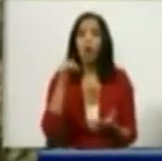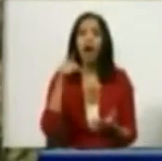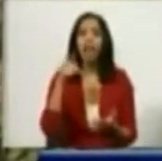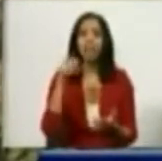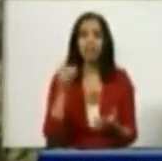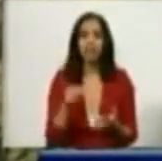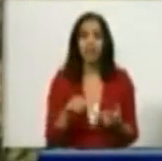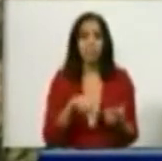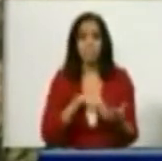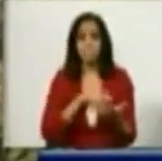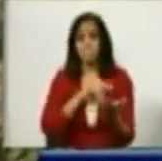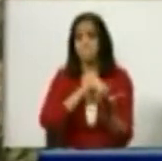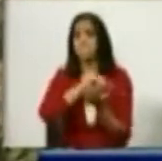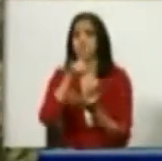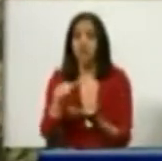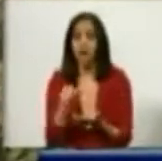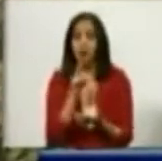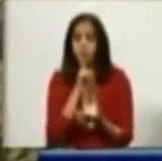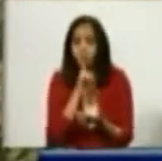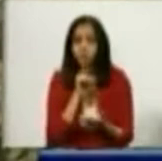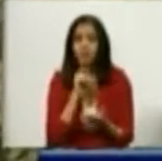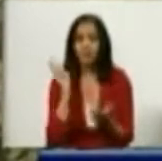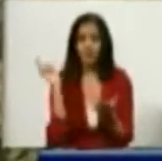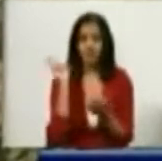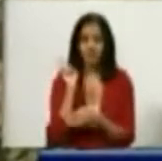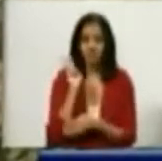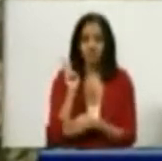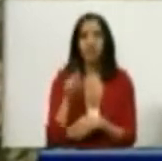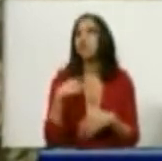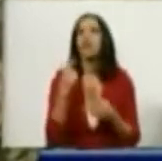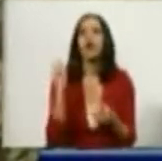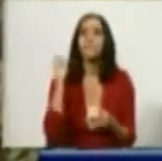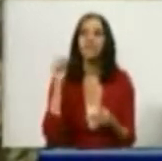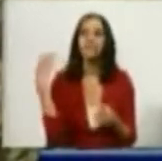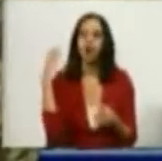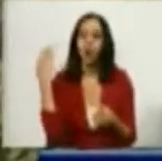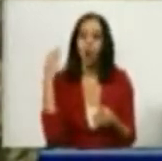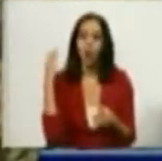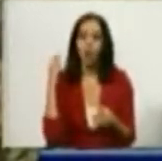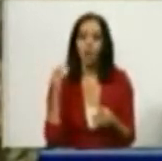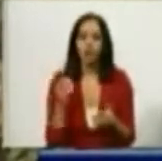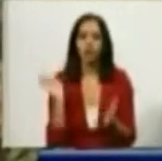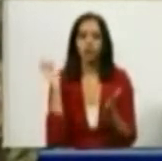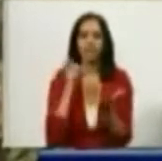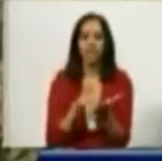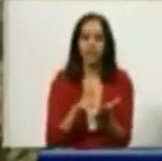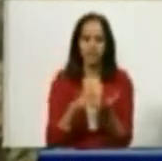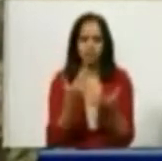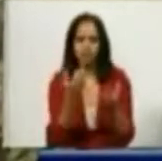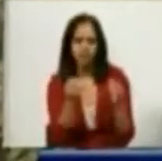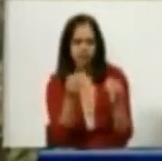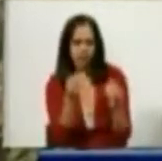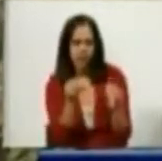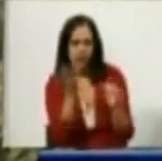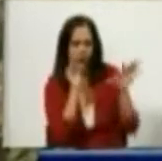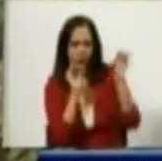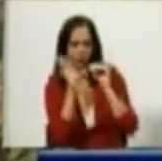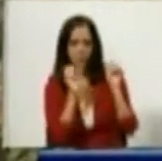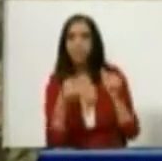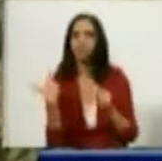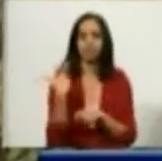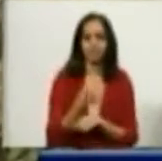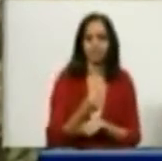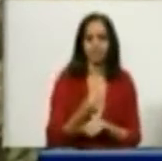escondido hasta hasta Venezuela después de permanecer meses en Colombia atraer lineamiento lineamientos personalmente